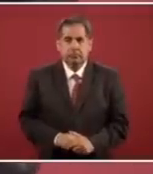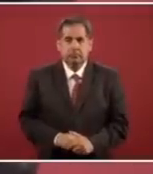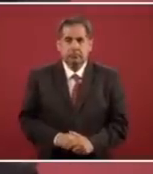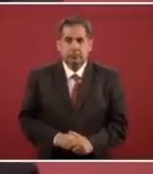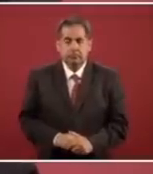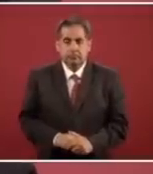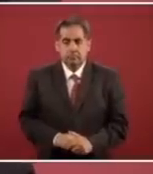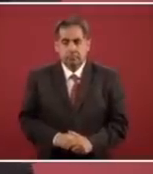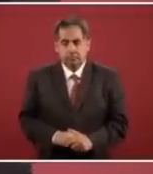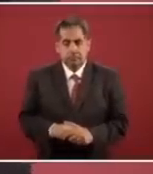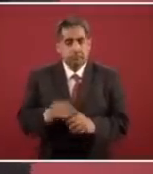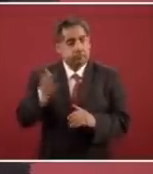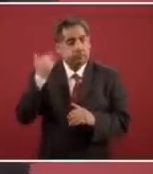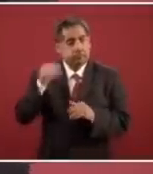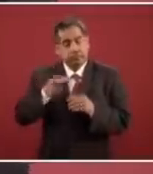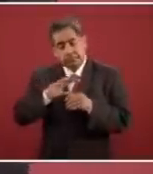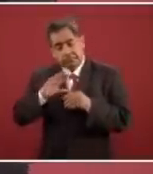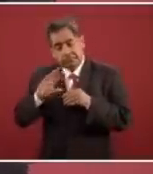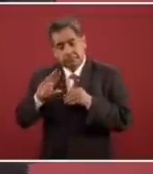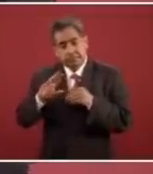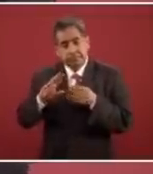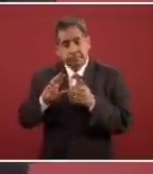Y era así el anexo,